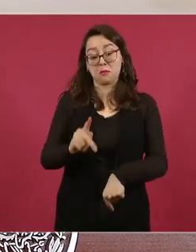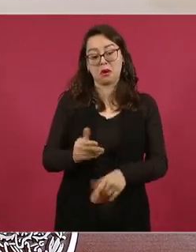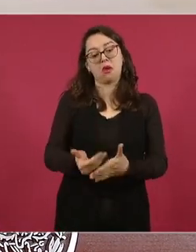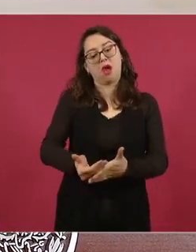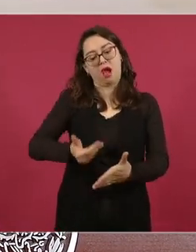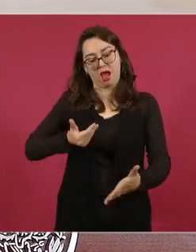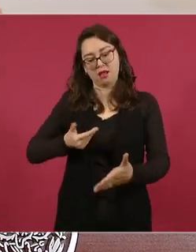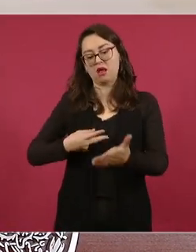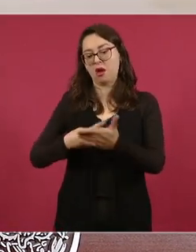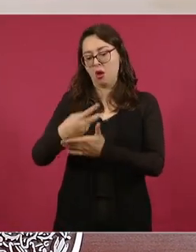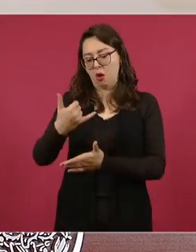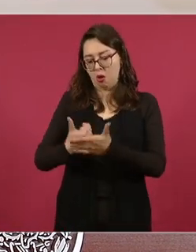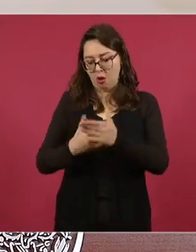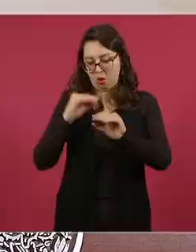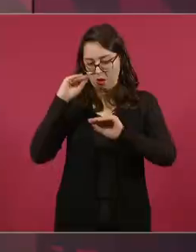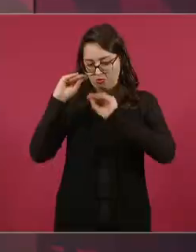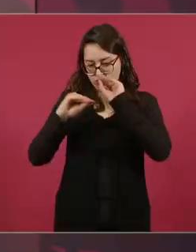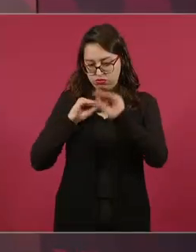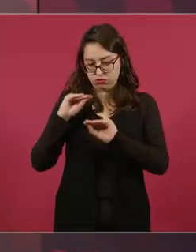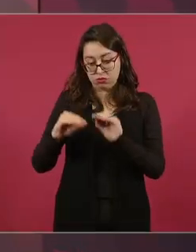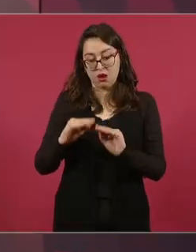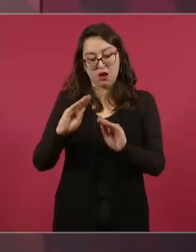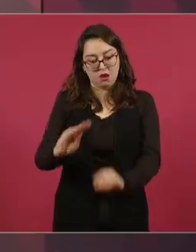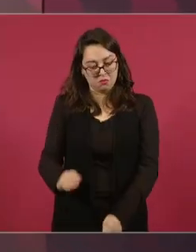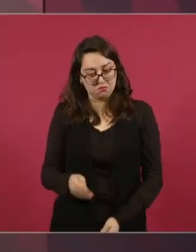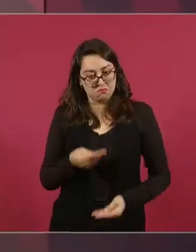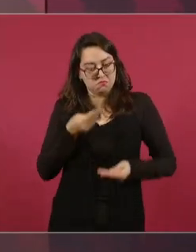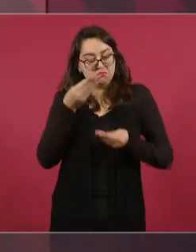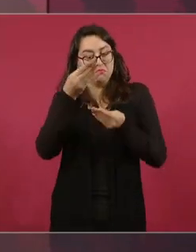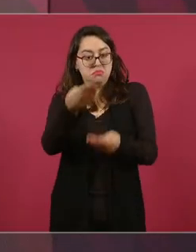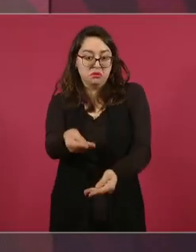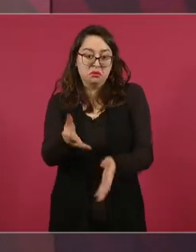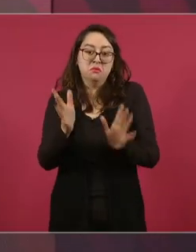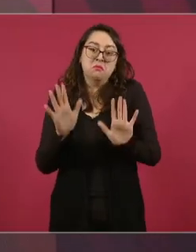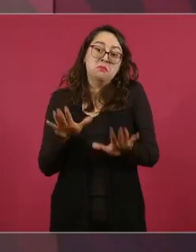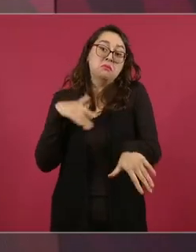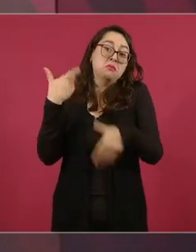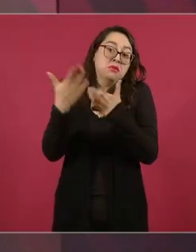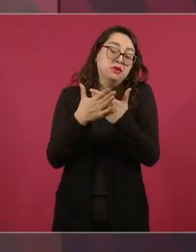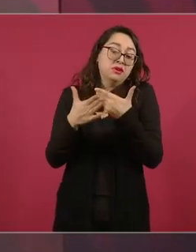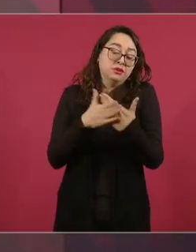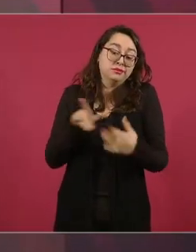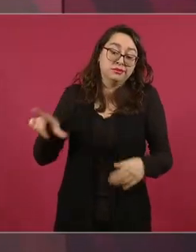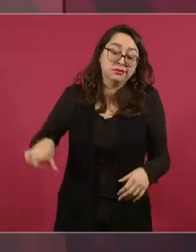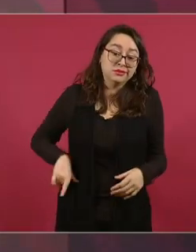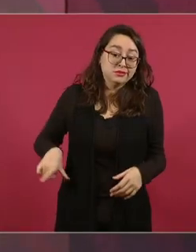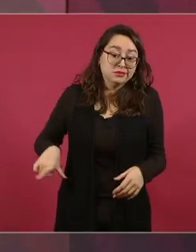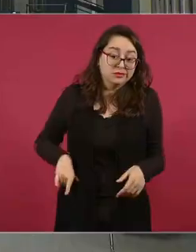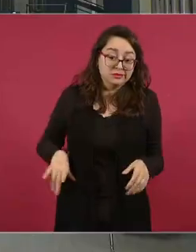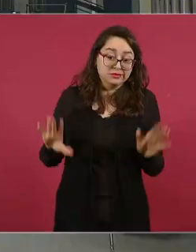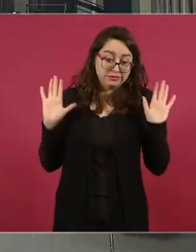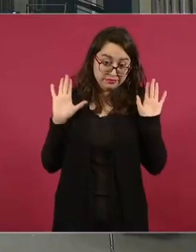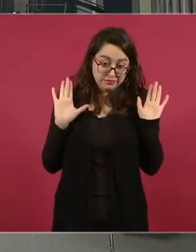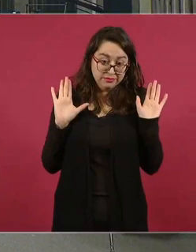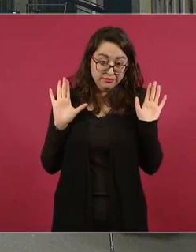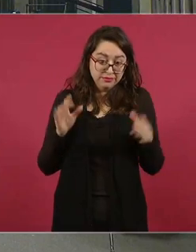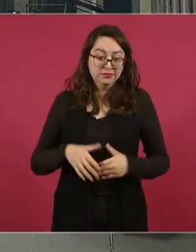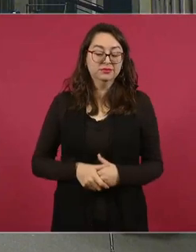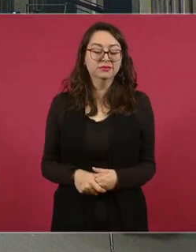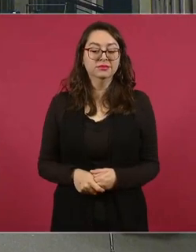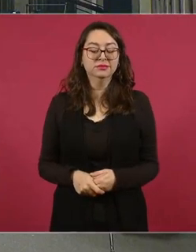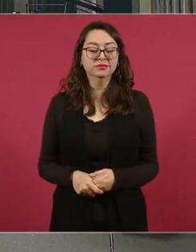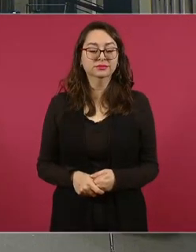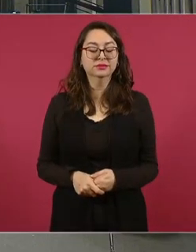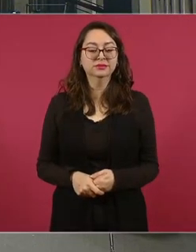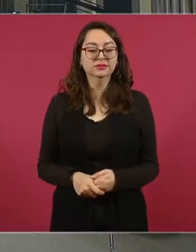los lineamientos generales o el anteproyecto. ¿Y cómo la economía nacional se está en